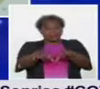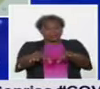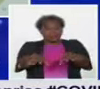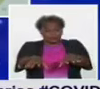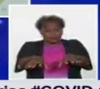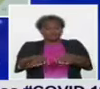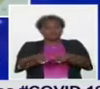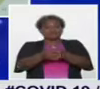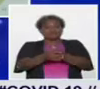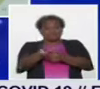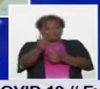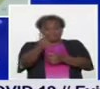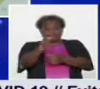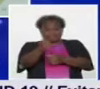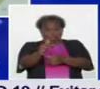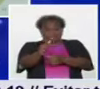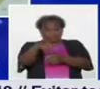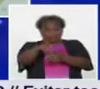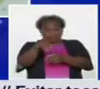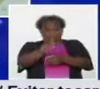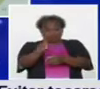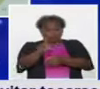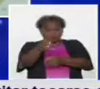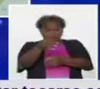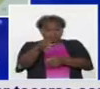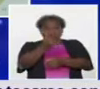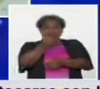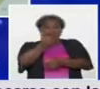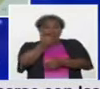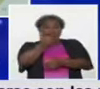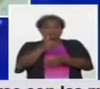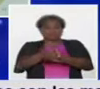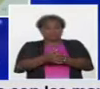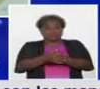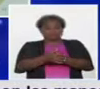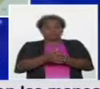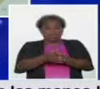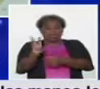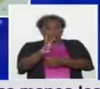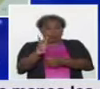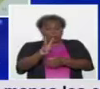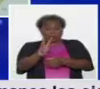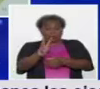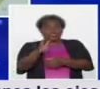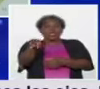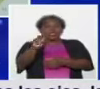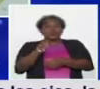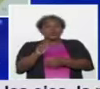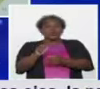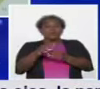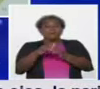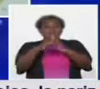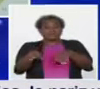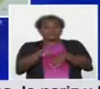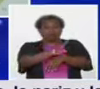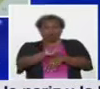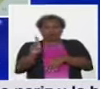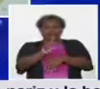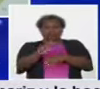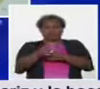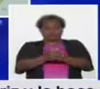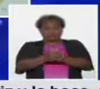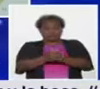abarca 10 de sus 11 municipios. Güines y Nueva Paz con la cifra mayor, 11. Batabanó